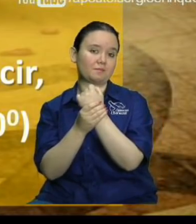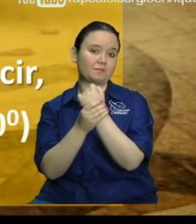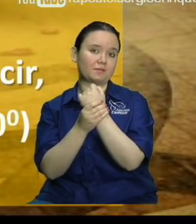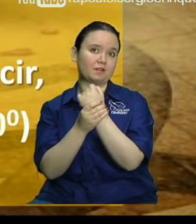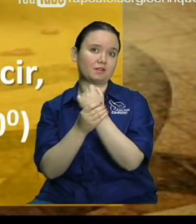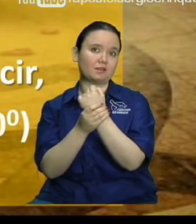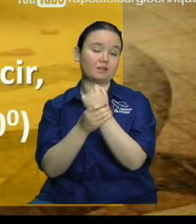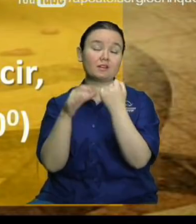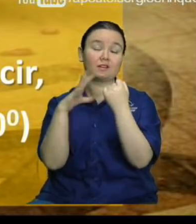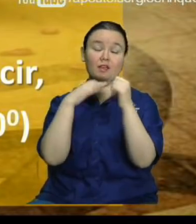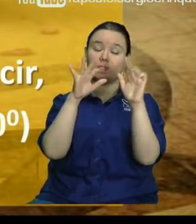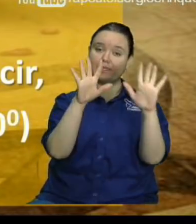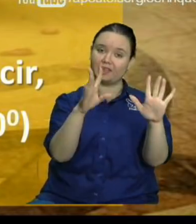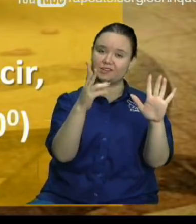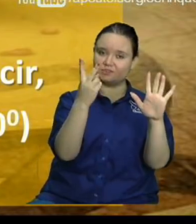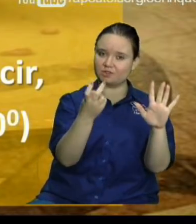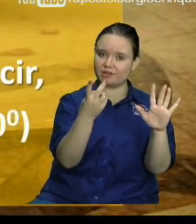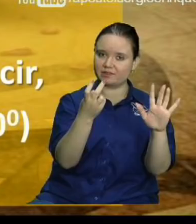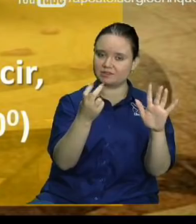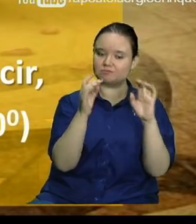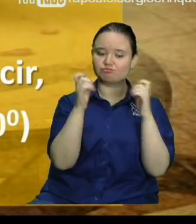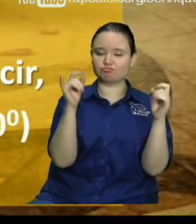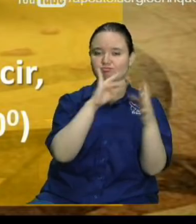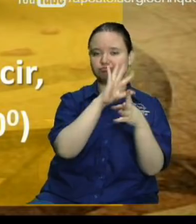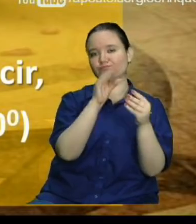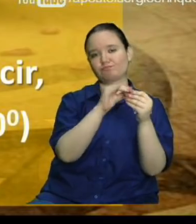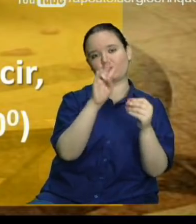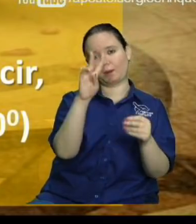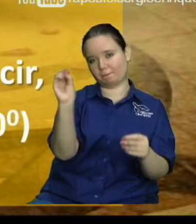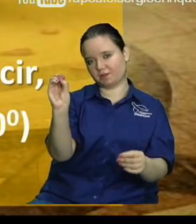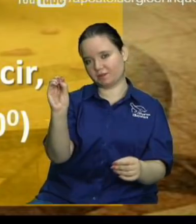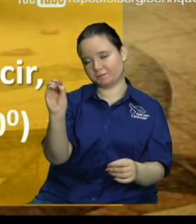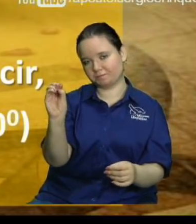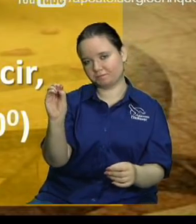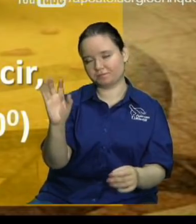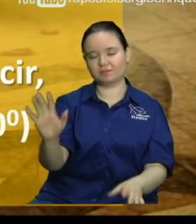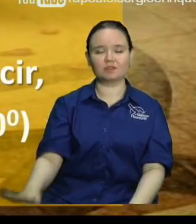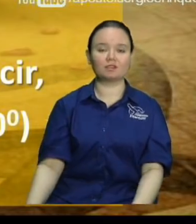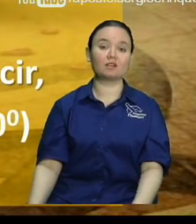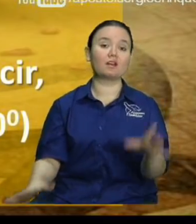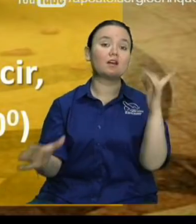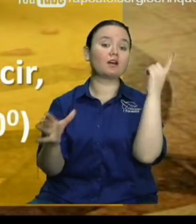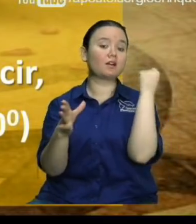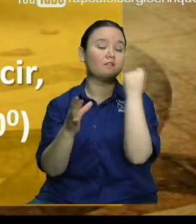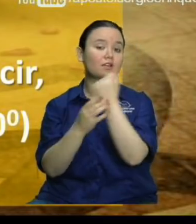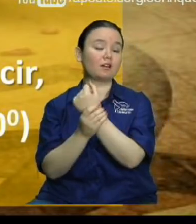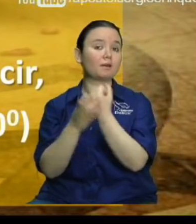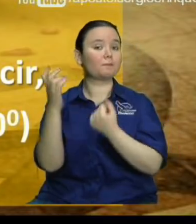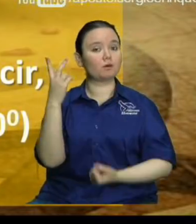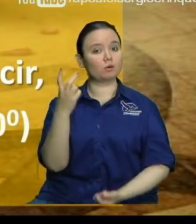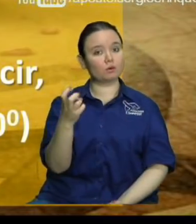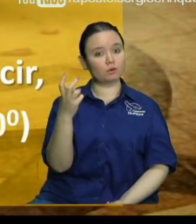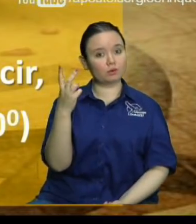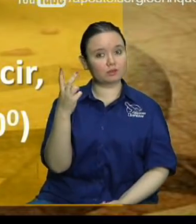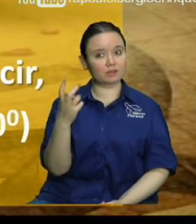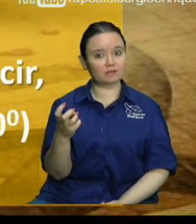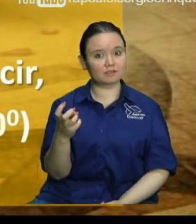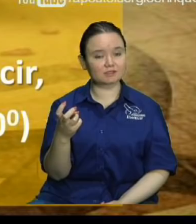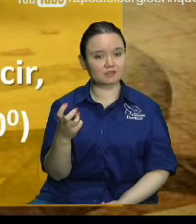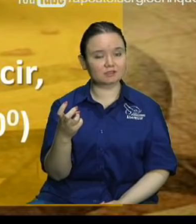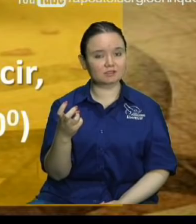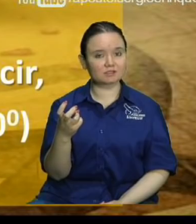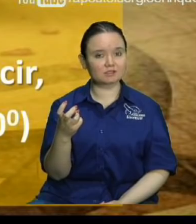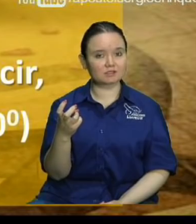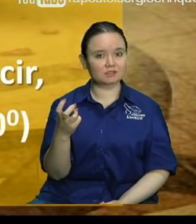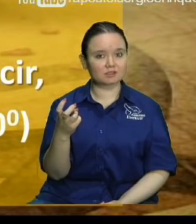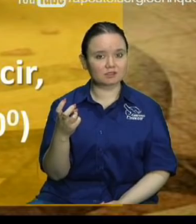20 generación. Y entonces con Abraham otra vez la Biblia